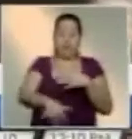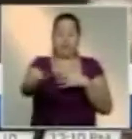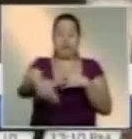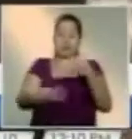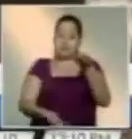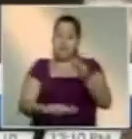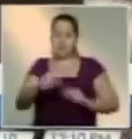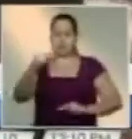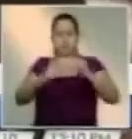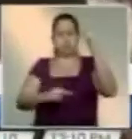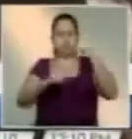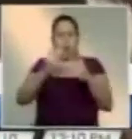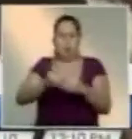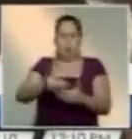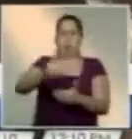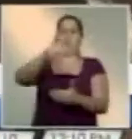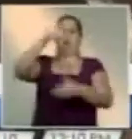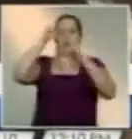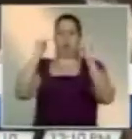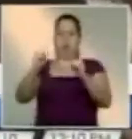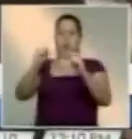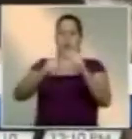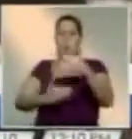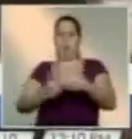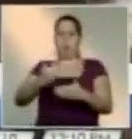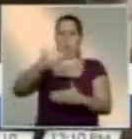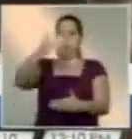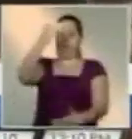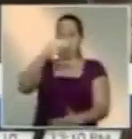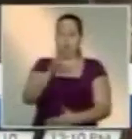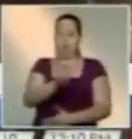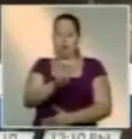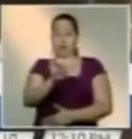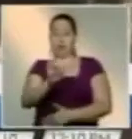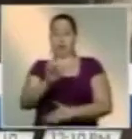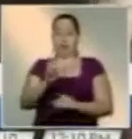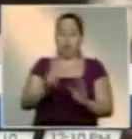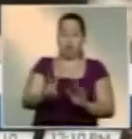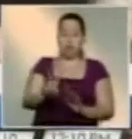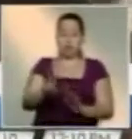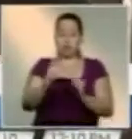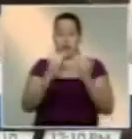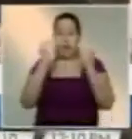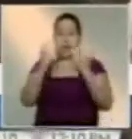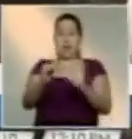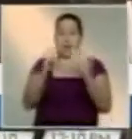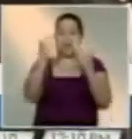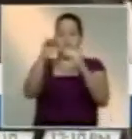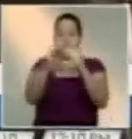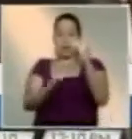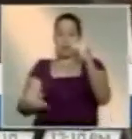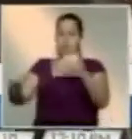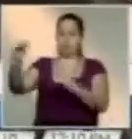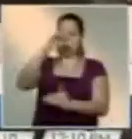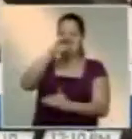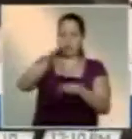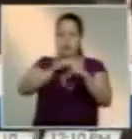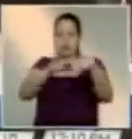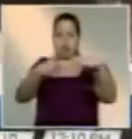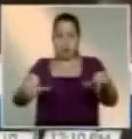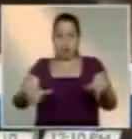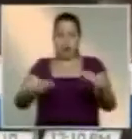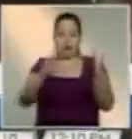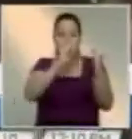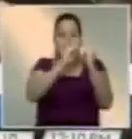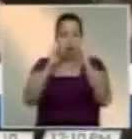muro con una cota de 412 de nivel sobre el nivel del mar. Las